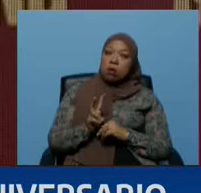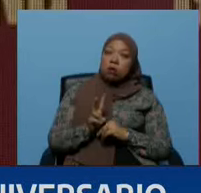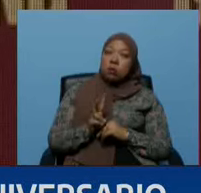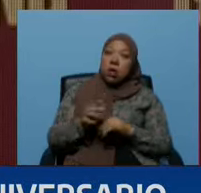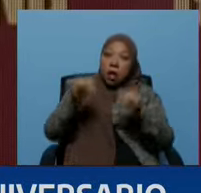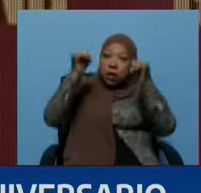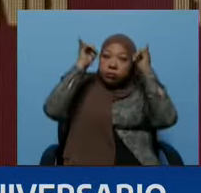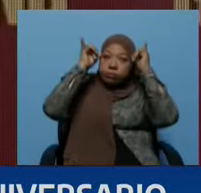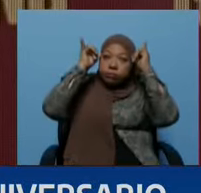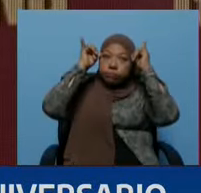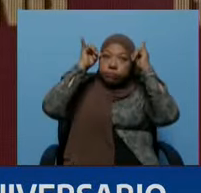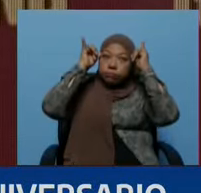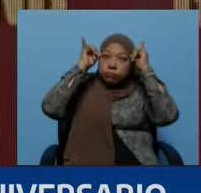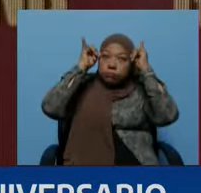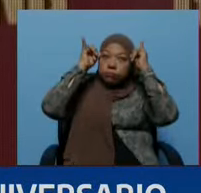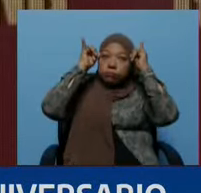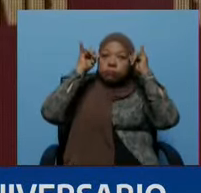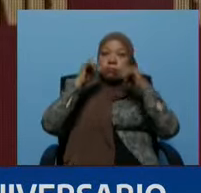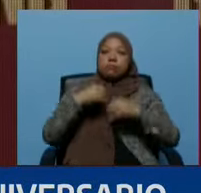diablo,